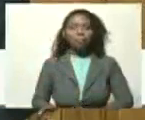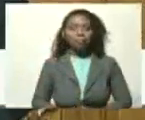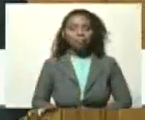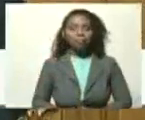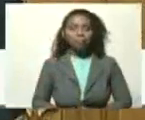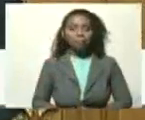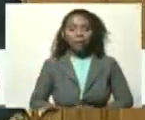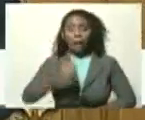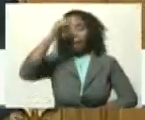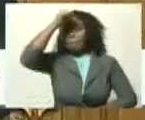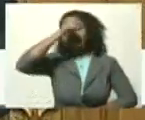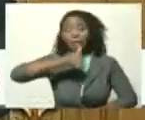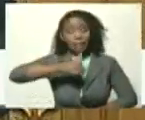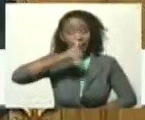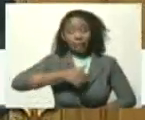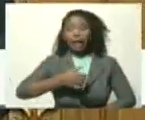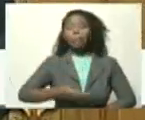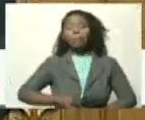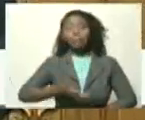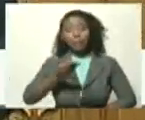Una paciencia extraordinaria